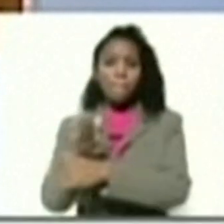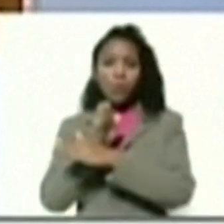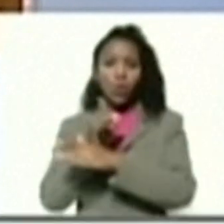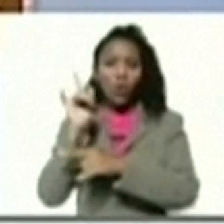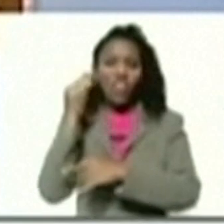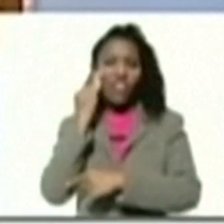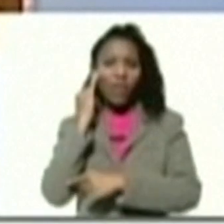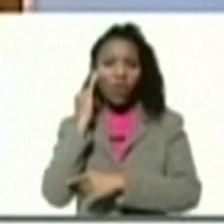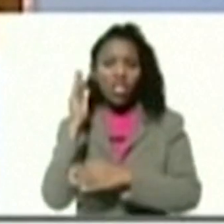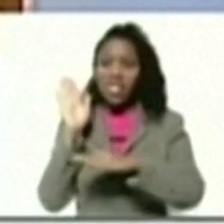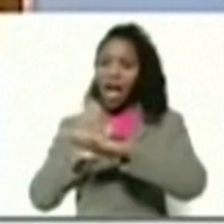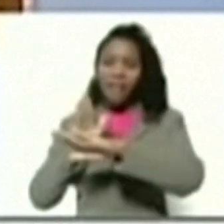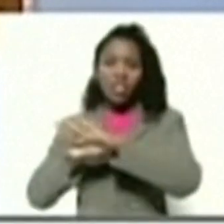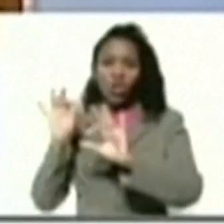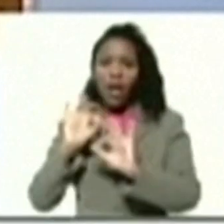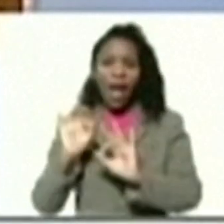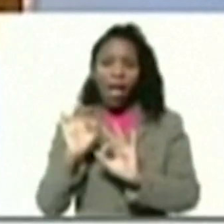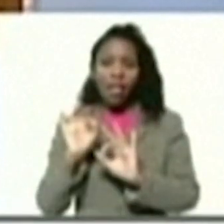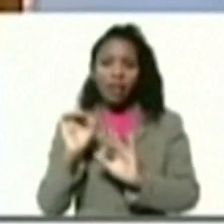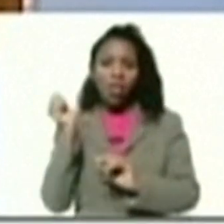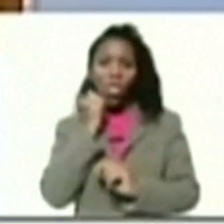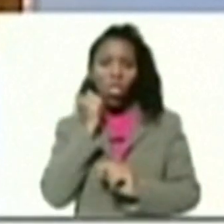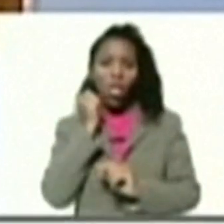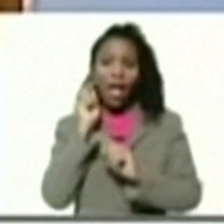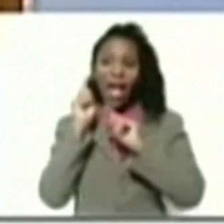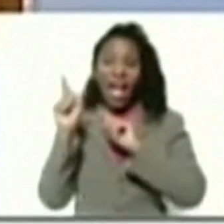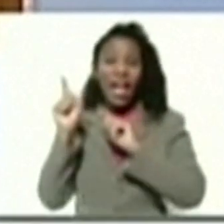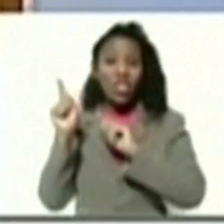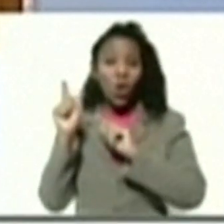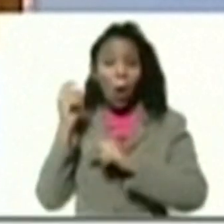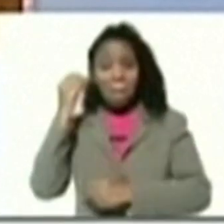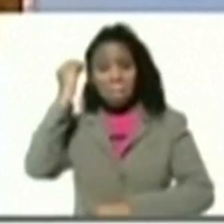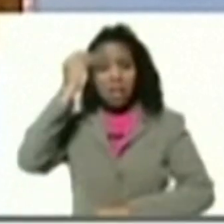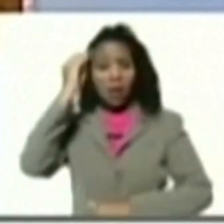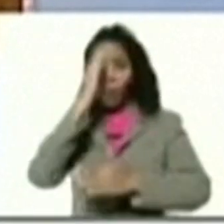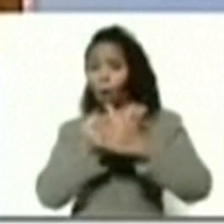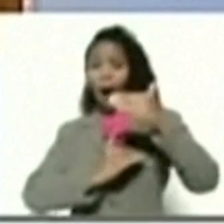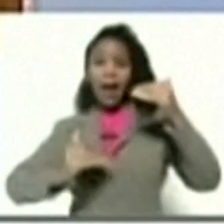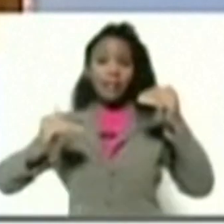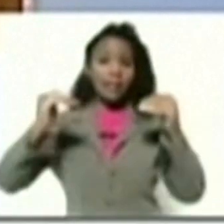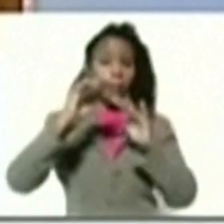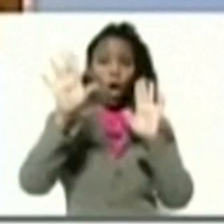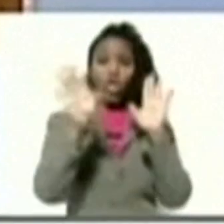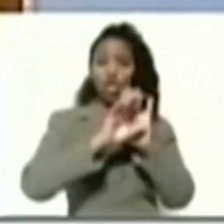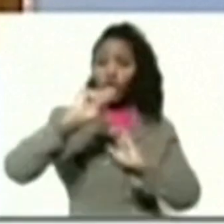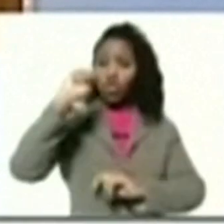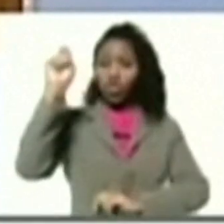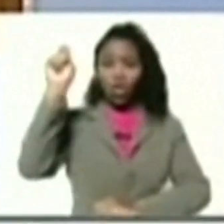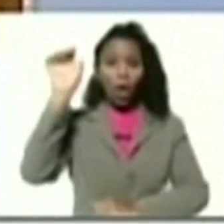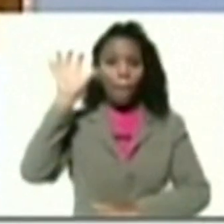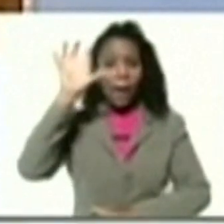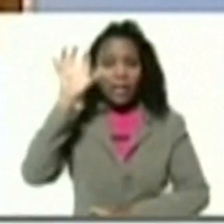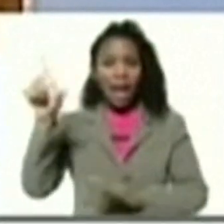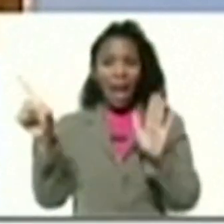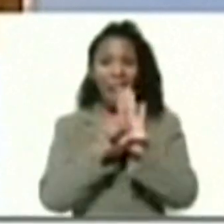sin aviso y sin protesta ellos se creen que están por encima de la constitución de los países de